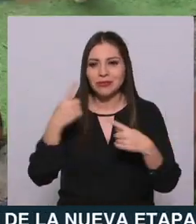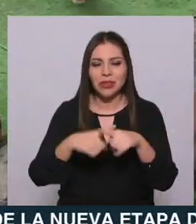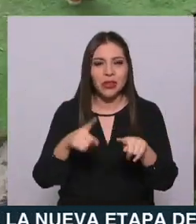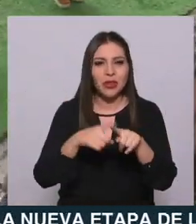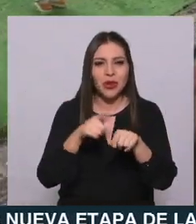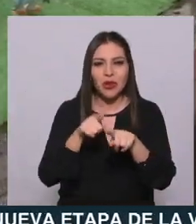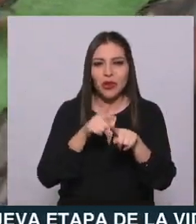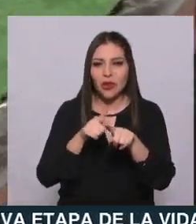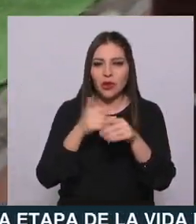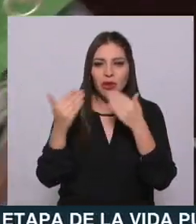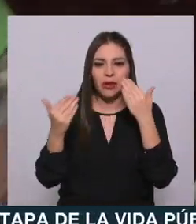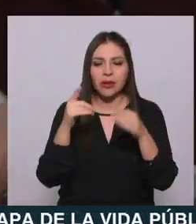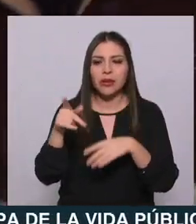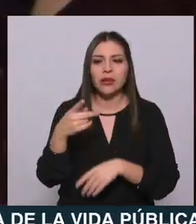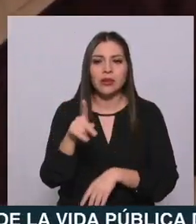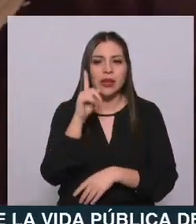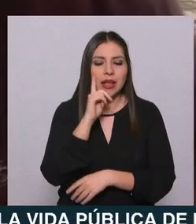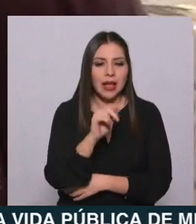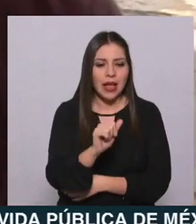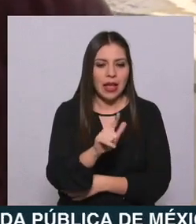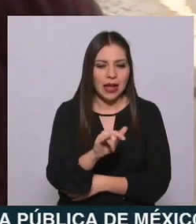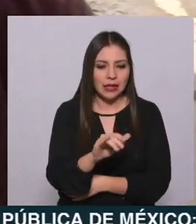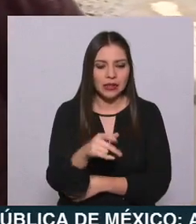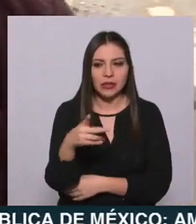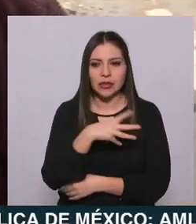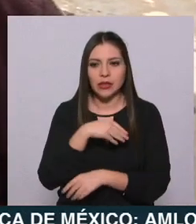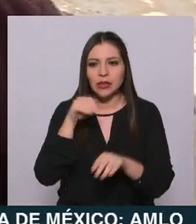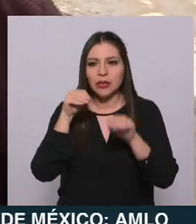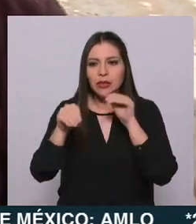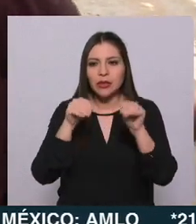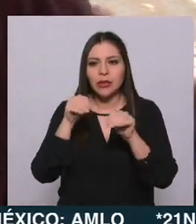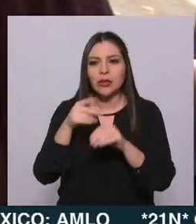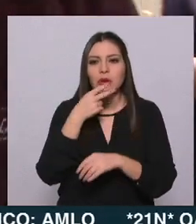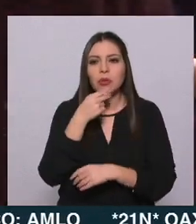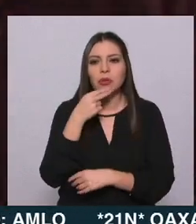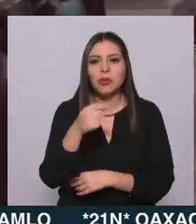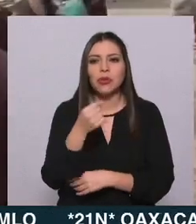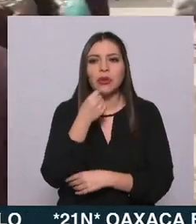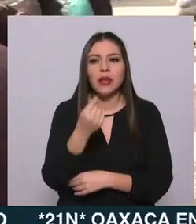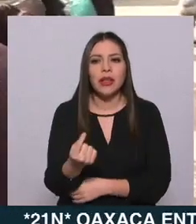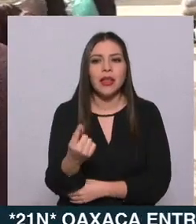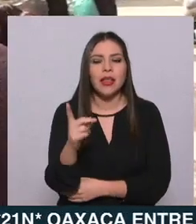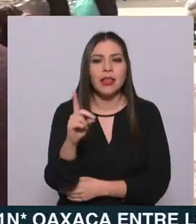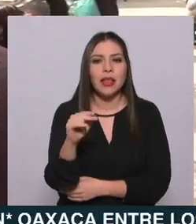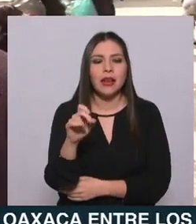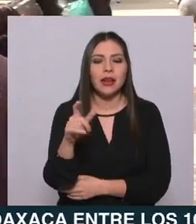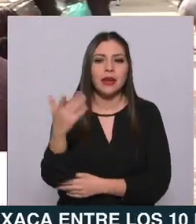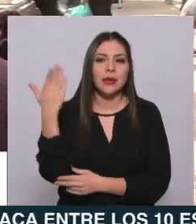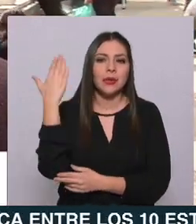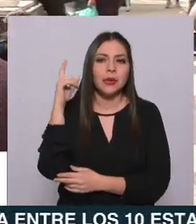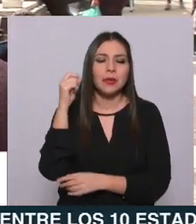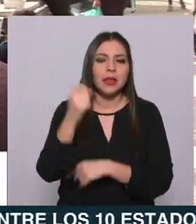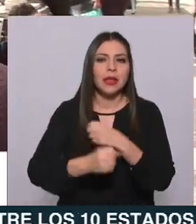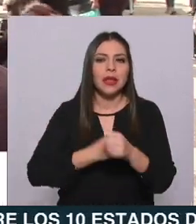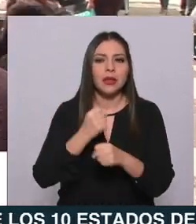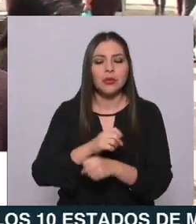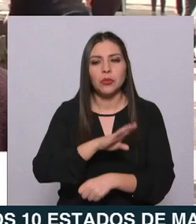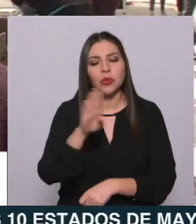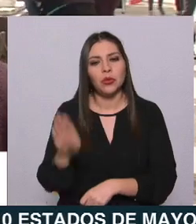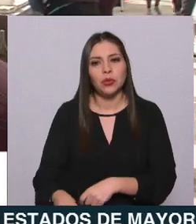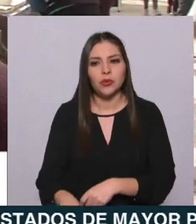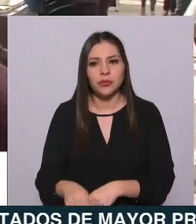hijos adornan la tumba de Leonardo Daniel, quien hace más de 20 años falleció. Pues cada año traemos